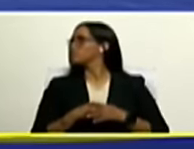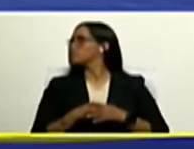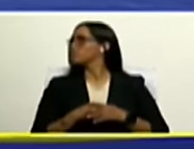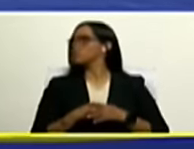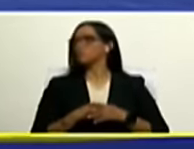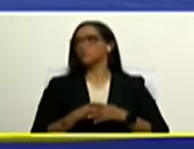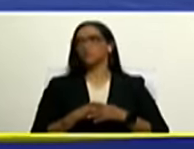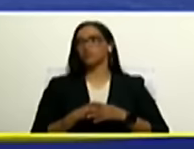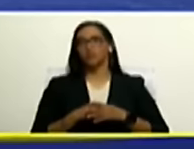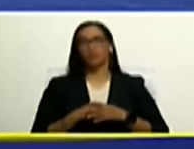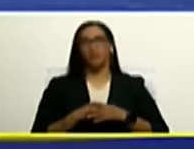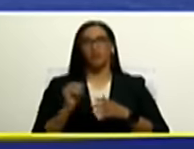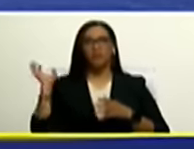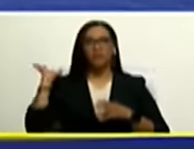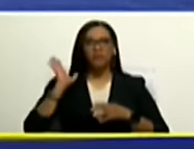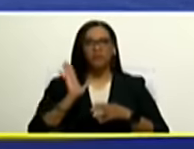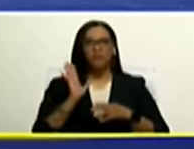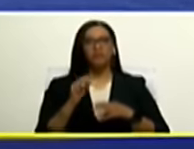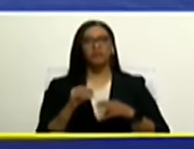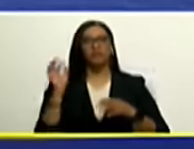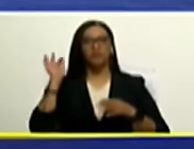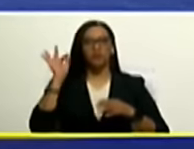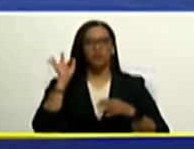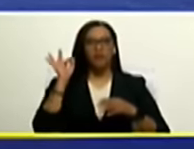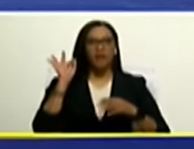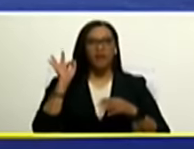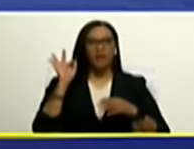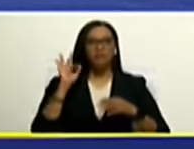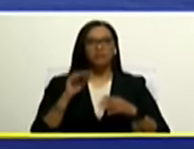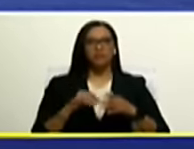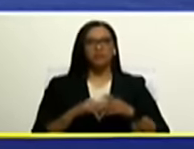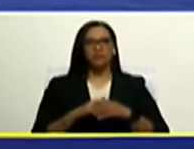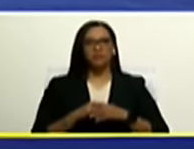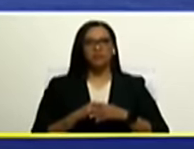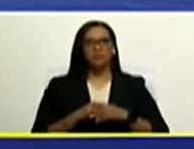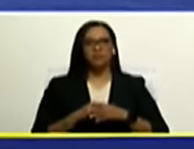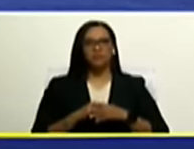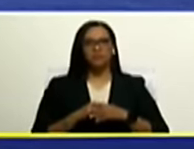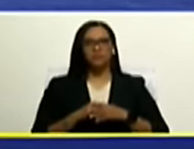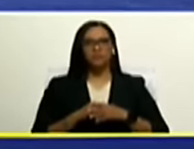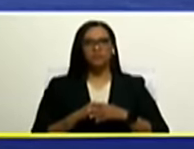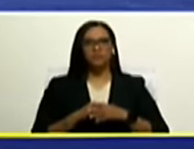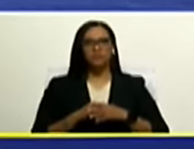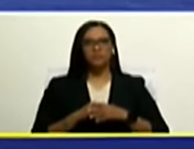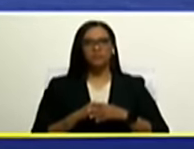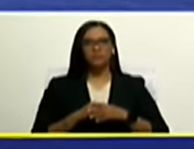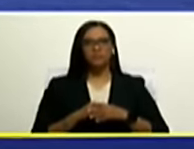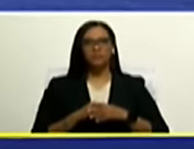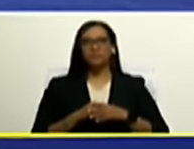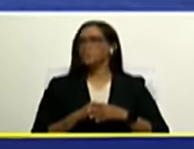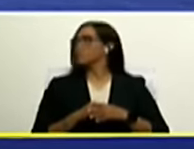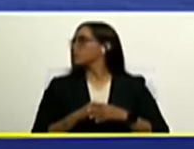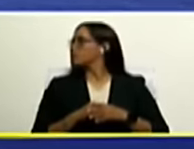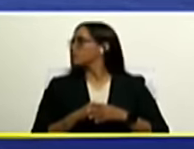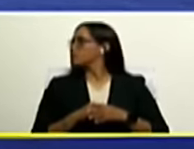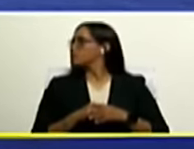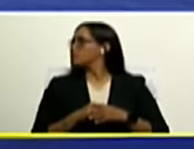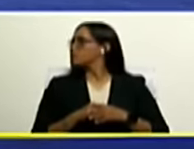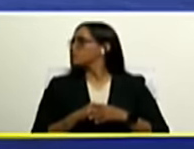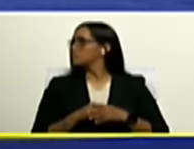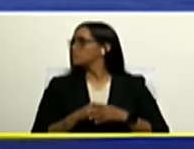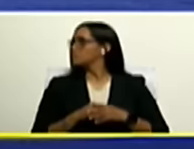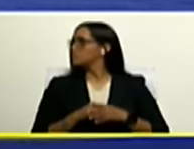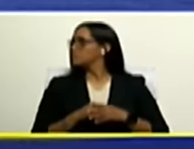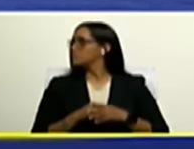Y fuimos llevando esta conferencia que yo les entrego hoy para el estudio, para